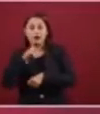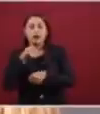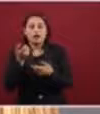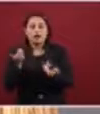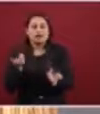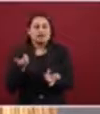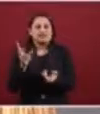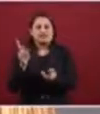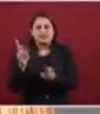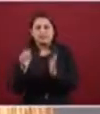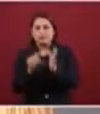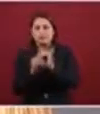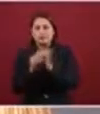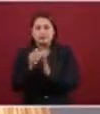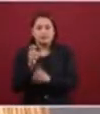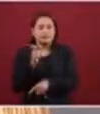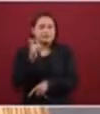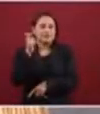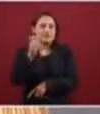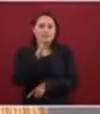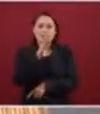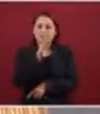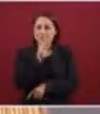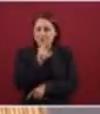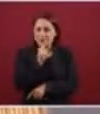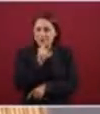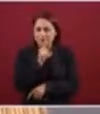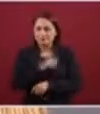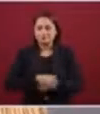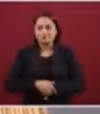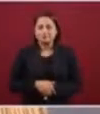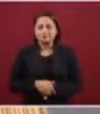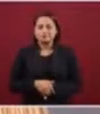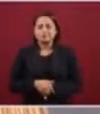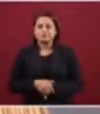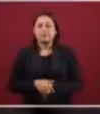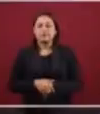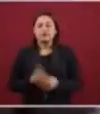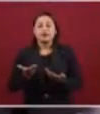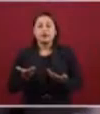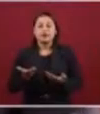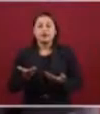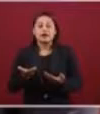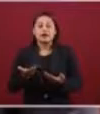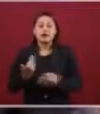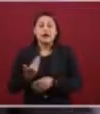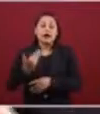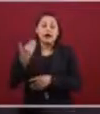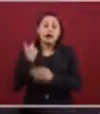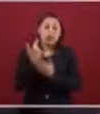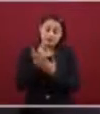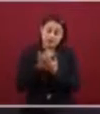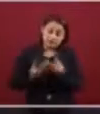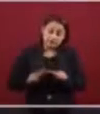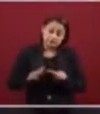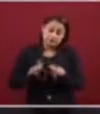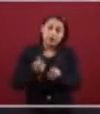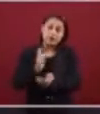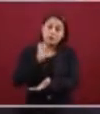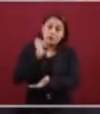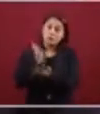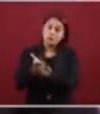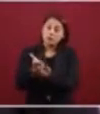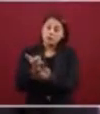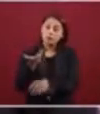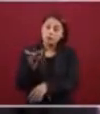este momento. Y particularmente por los gastos que significaba, ellos ganaban entre 200